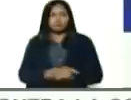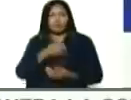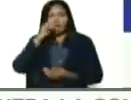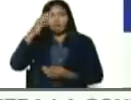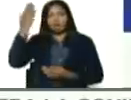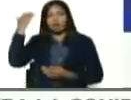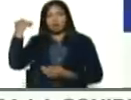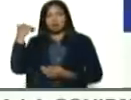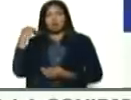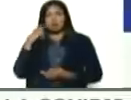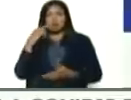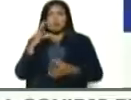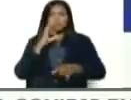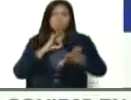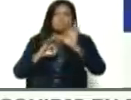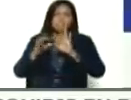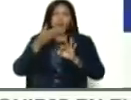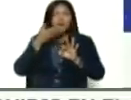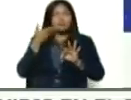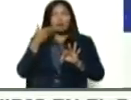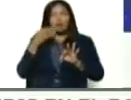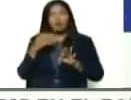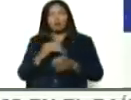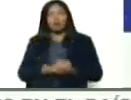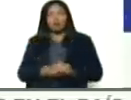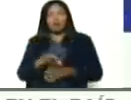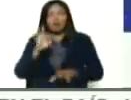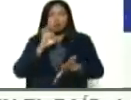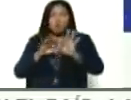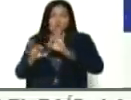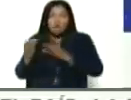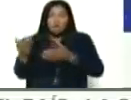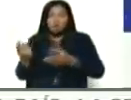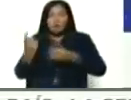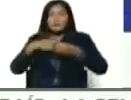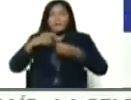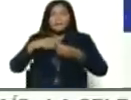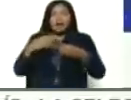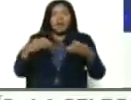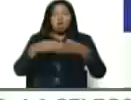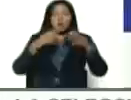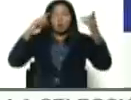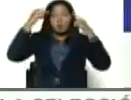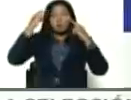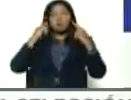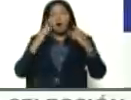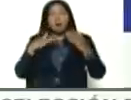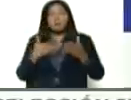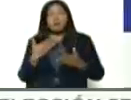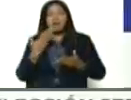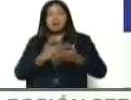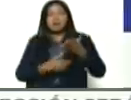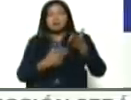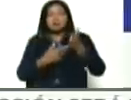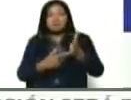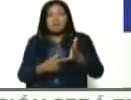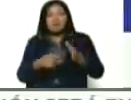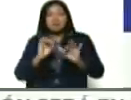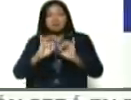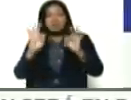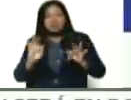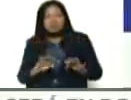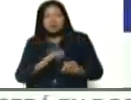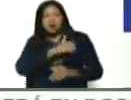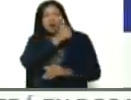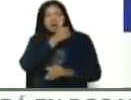está agarrando lo mejor de cada manual electoral para que la juve se jueguen su papel postulando para que los